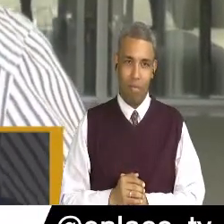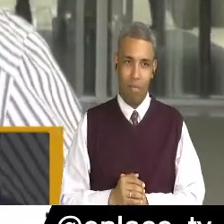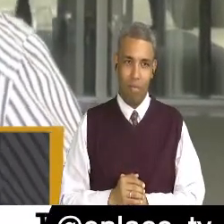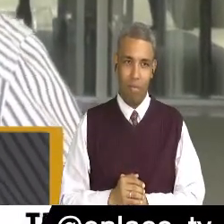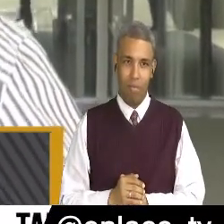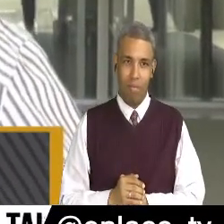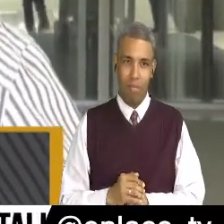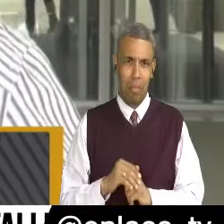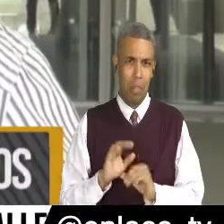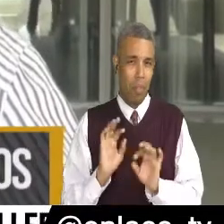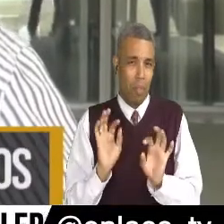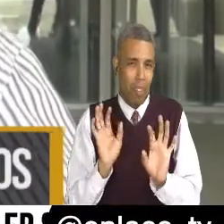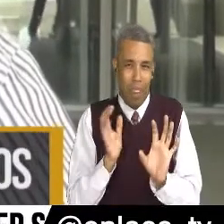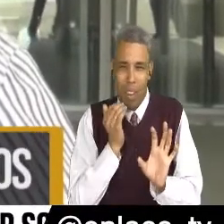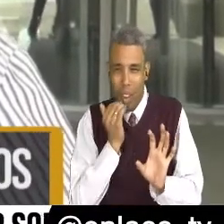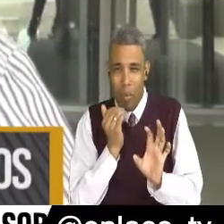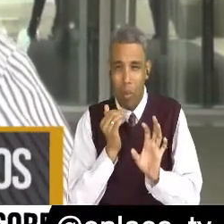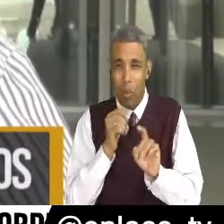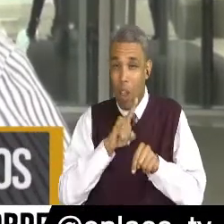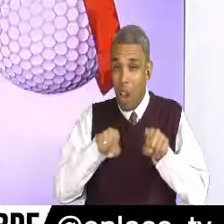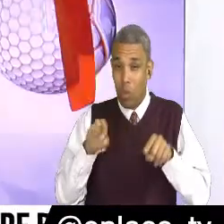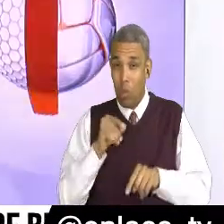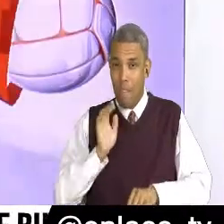o que achican permanentemente, ¿no?